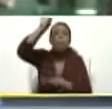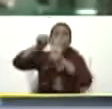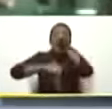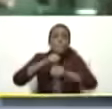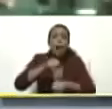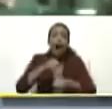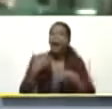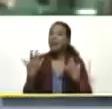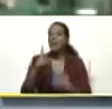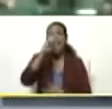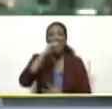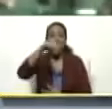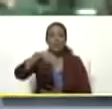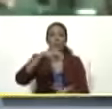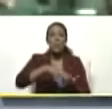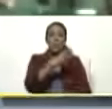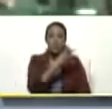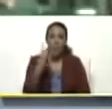ya para este año